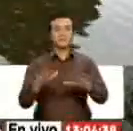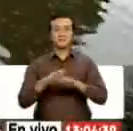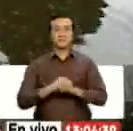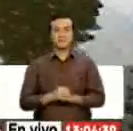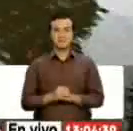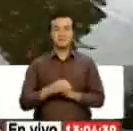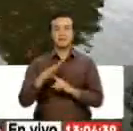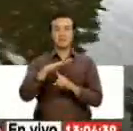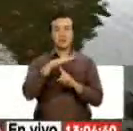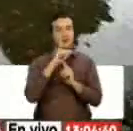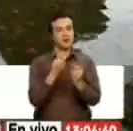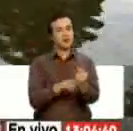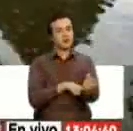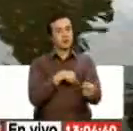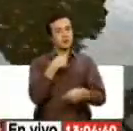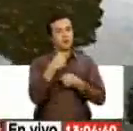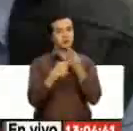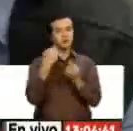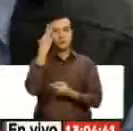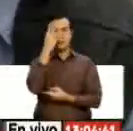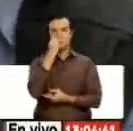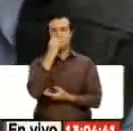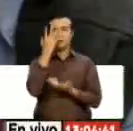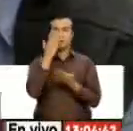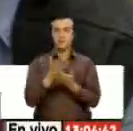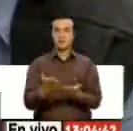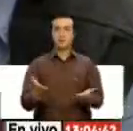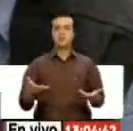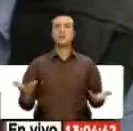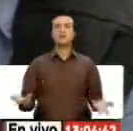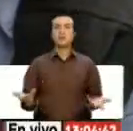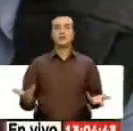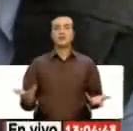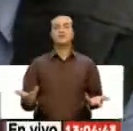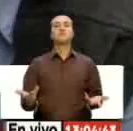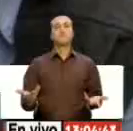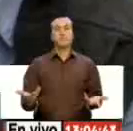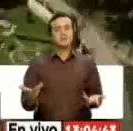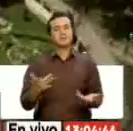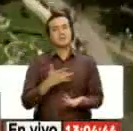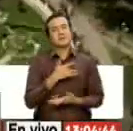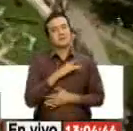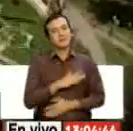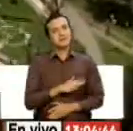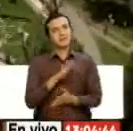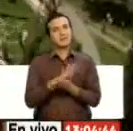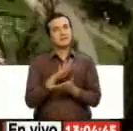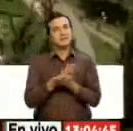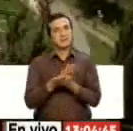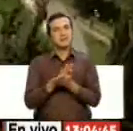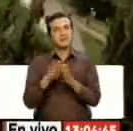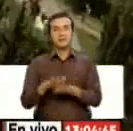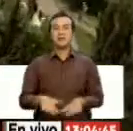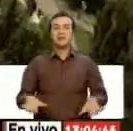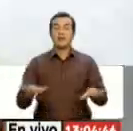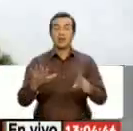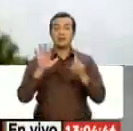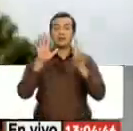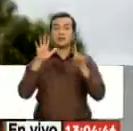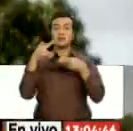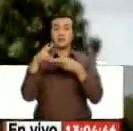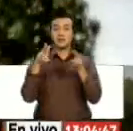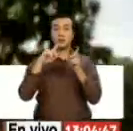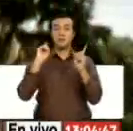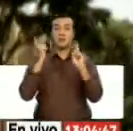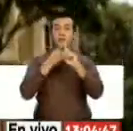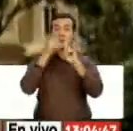un parque muy tradicional, muy lindo. Donde se puede relajar un poco. Dentro de su perímetro de 6 hectáreas se encuentra el